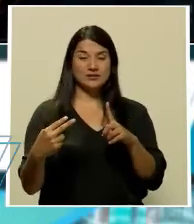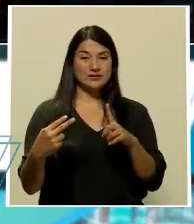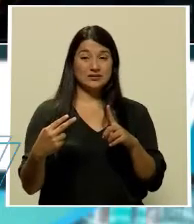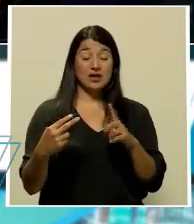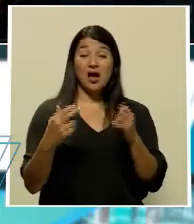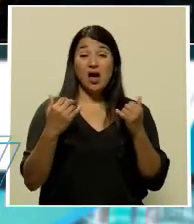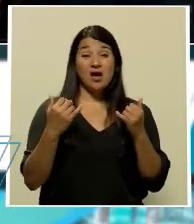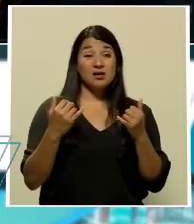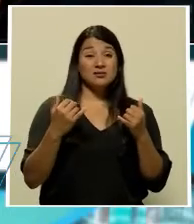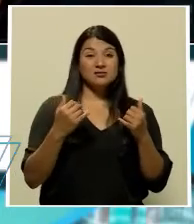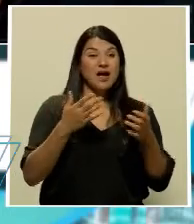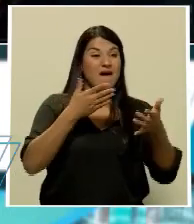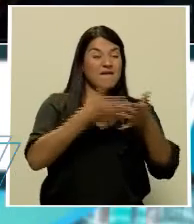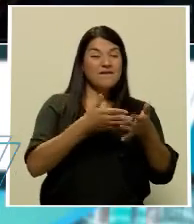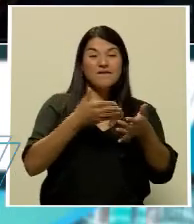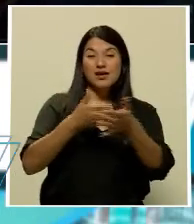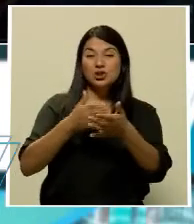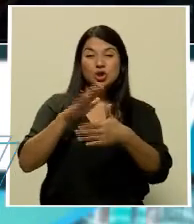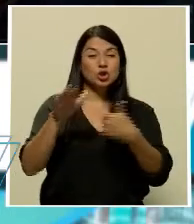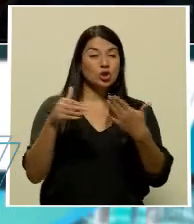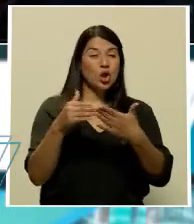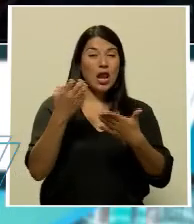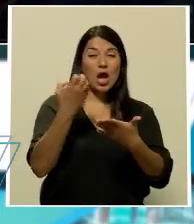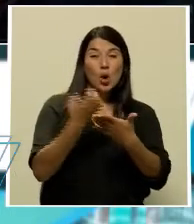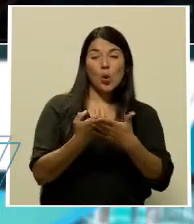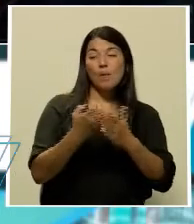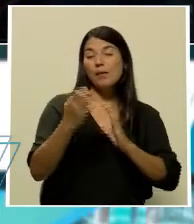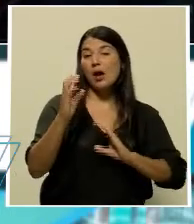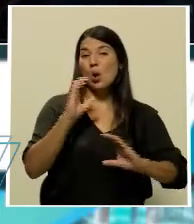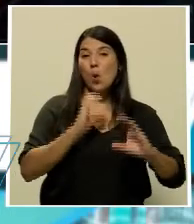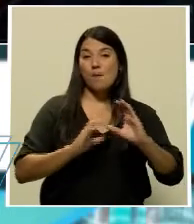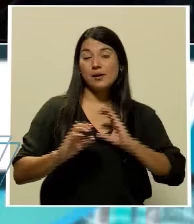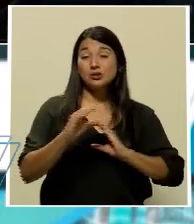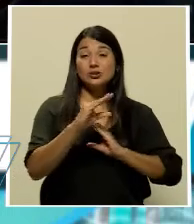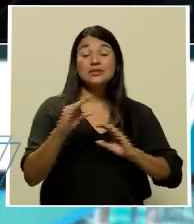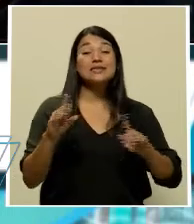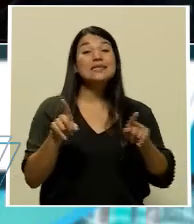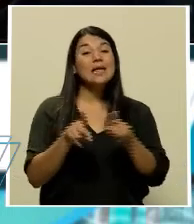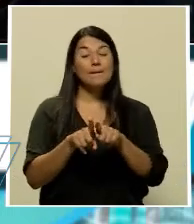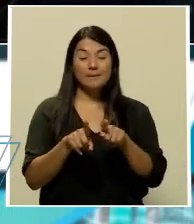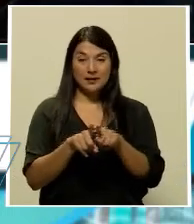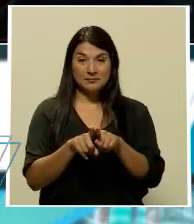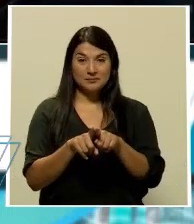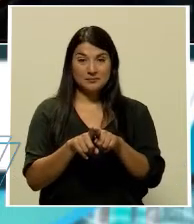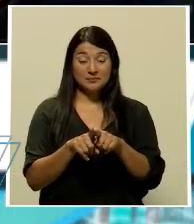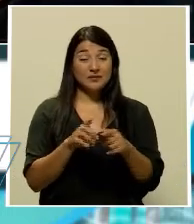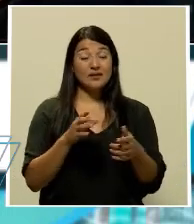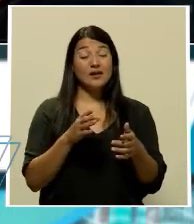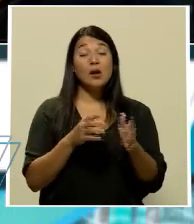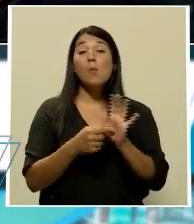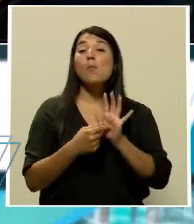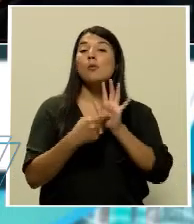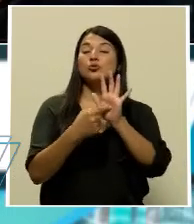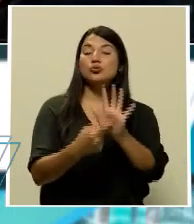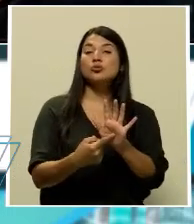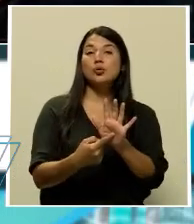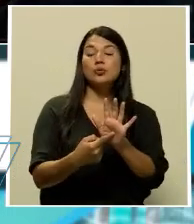se metió en todos los rincones, en la economía, en el comercio y también nos